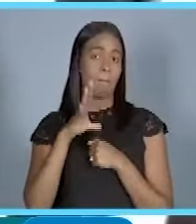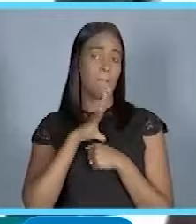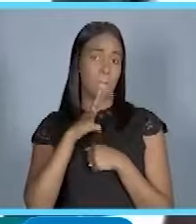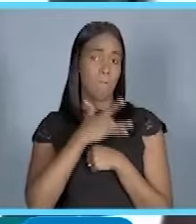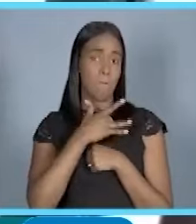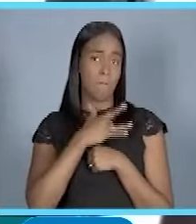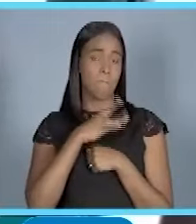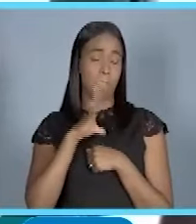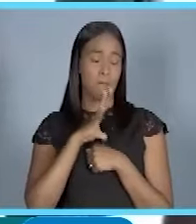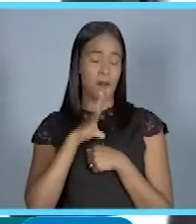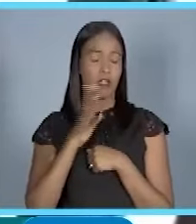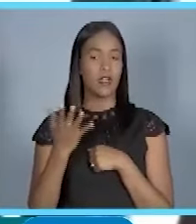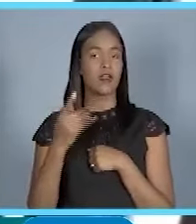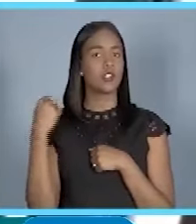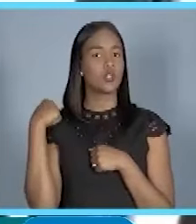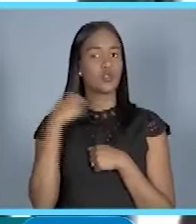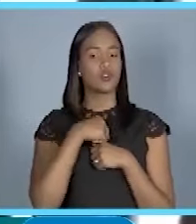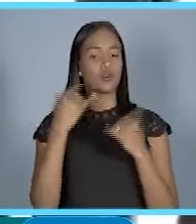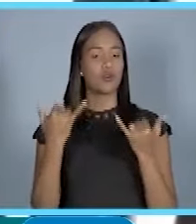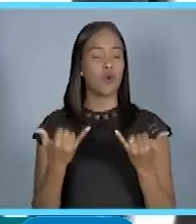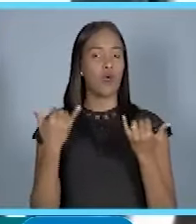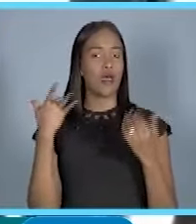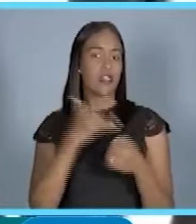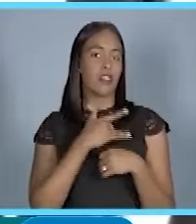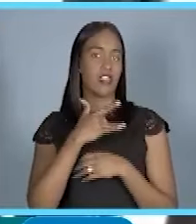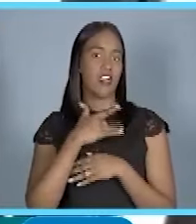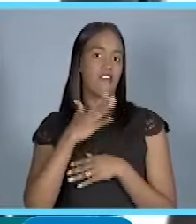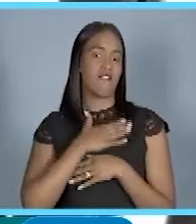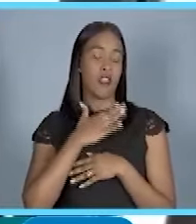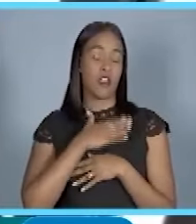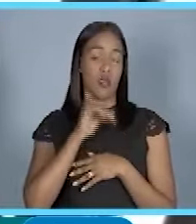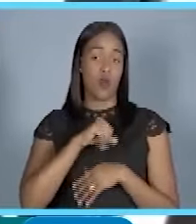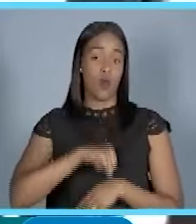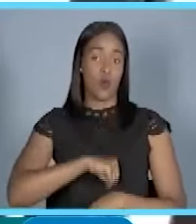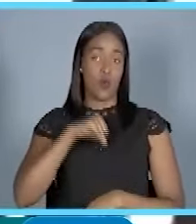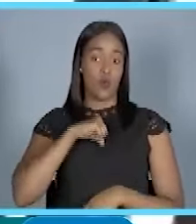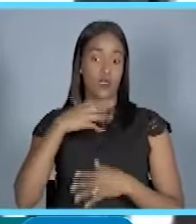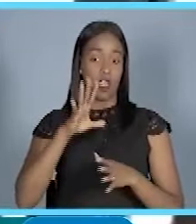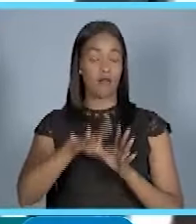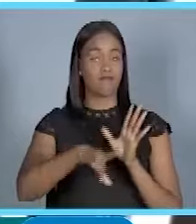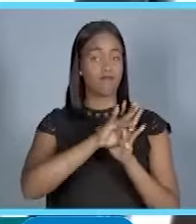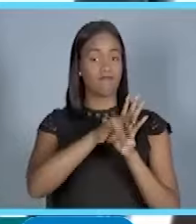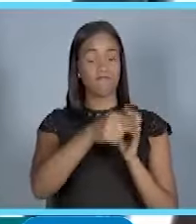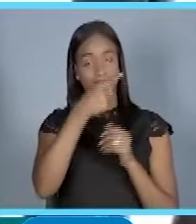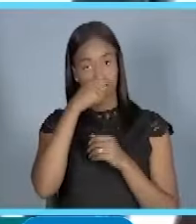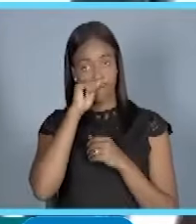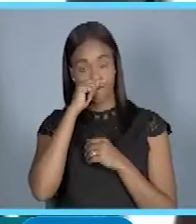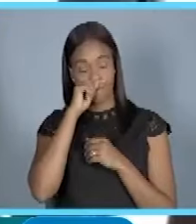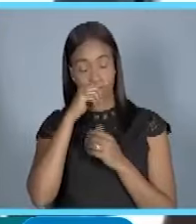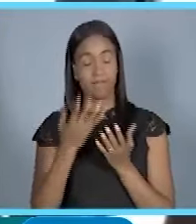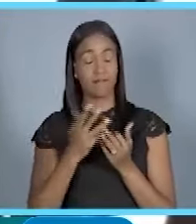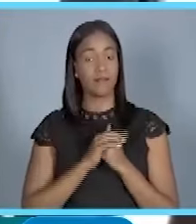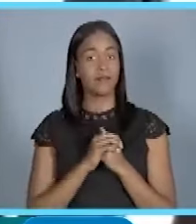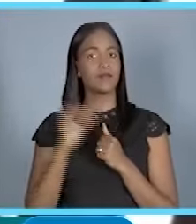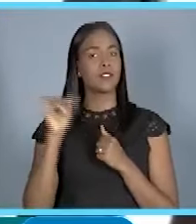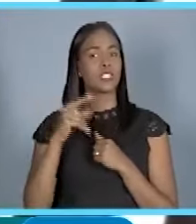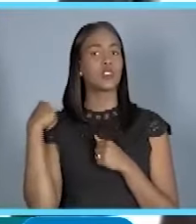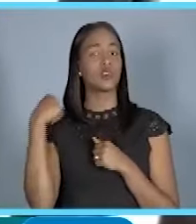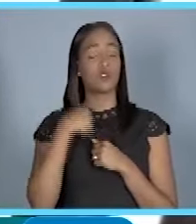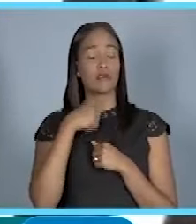bien. Y nosotros por lo menos nos sentimos felices y orgullosos porque recuperamos a la niña. Y que nosotros